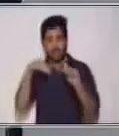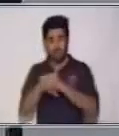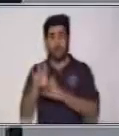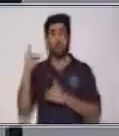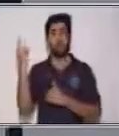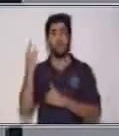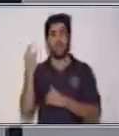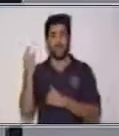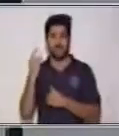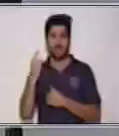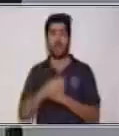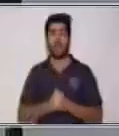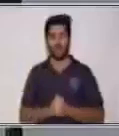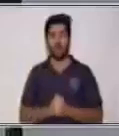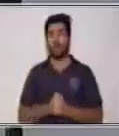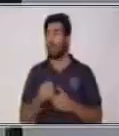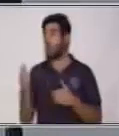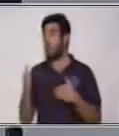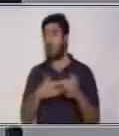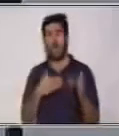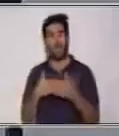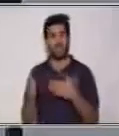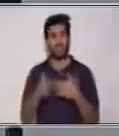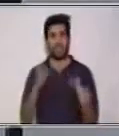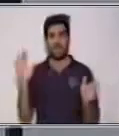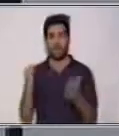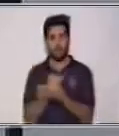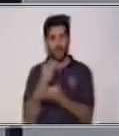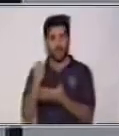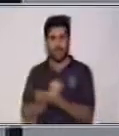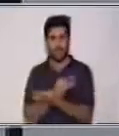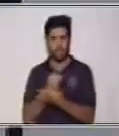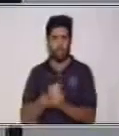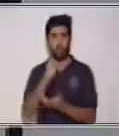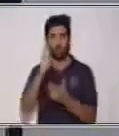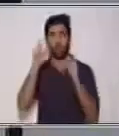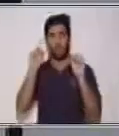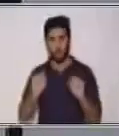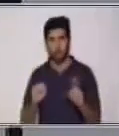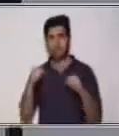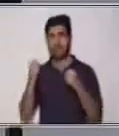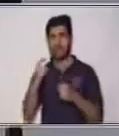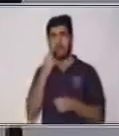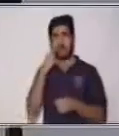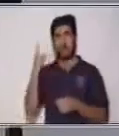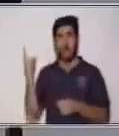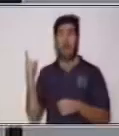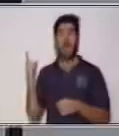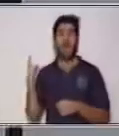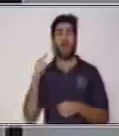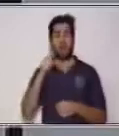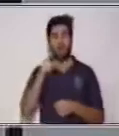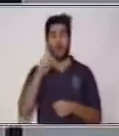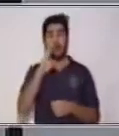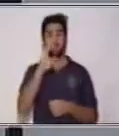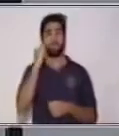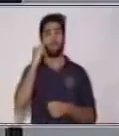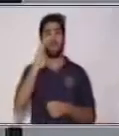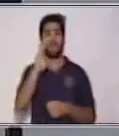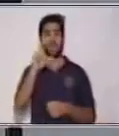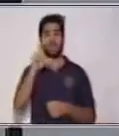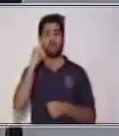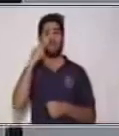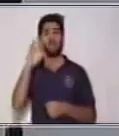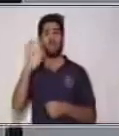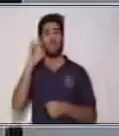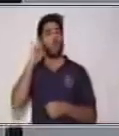universidad, cualquier investigación que usted desarrolle, por ende siempre tiene que usted colocar la bibliografía, porque si